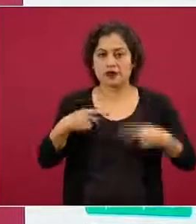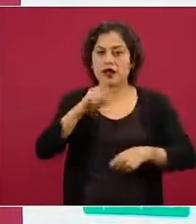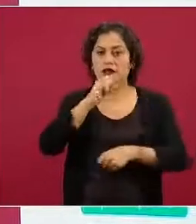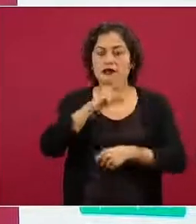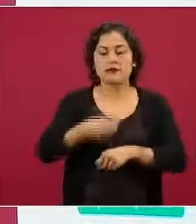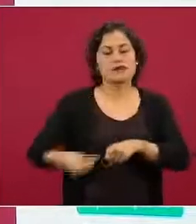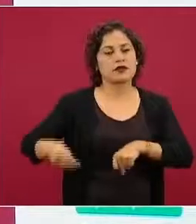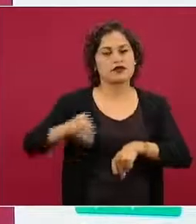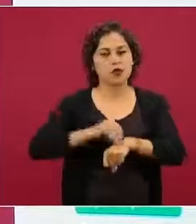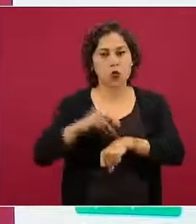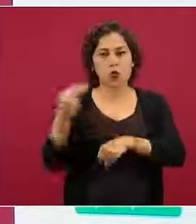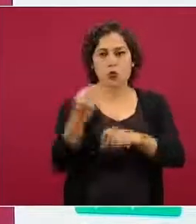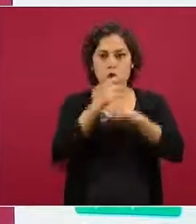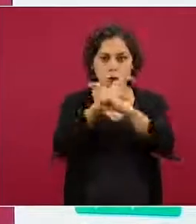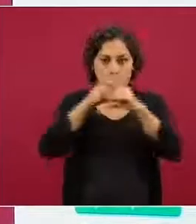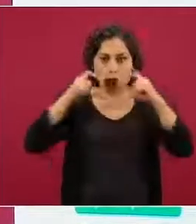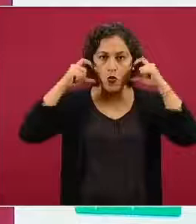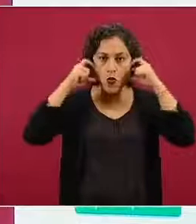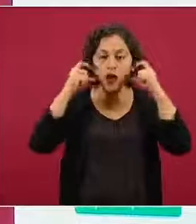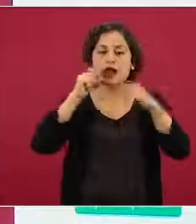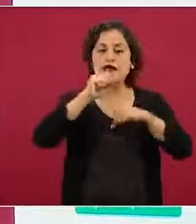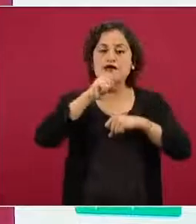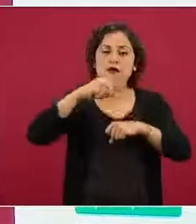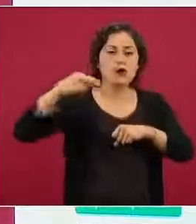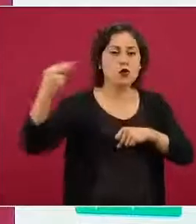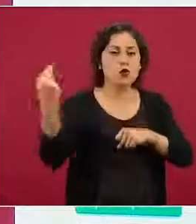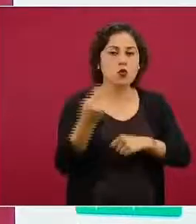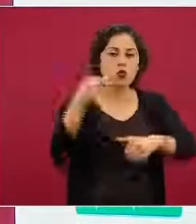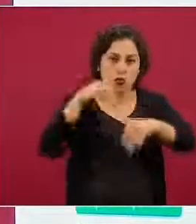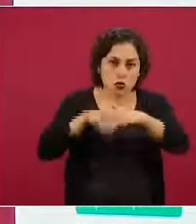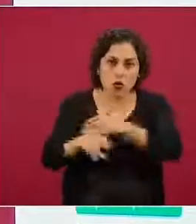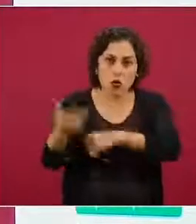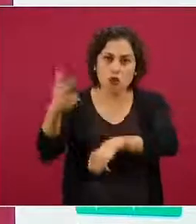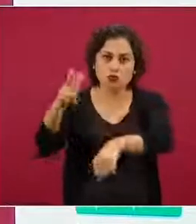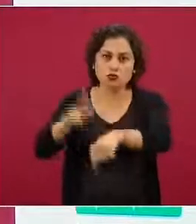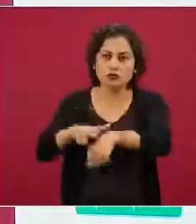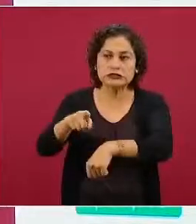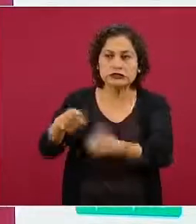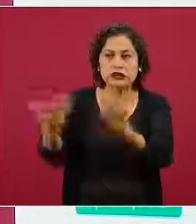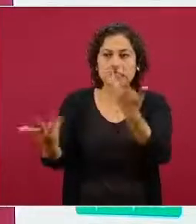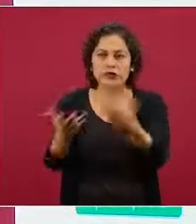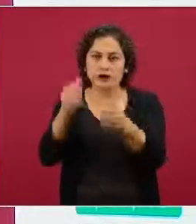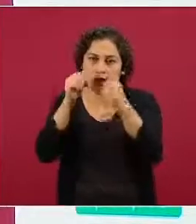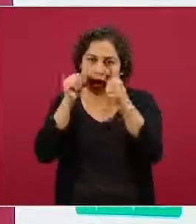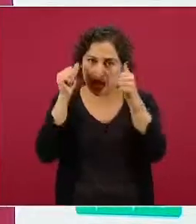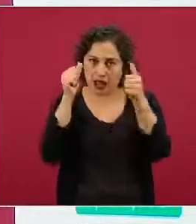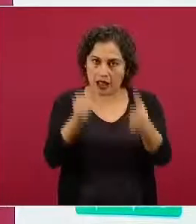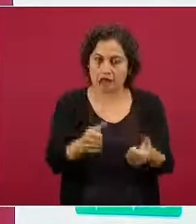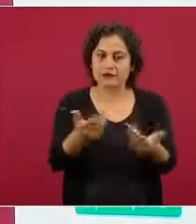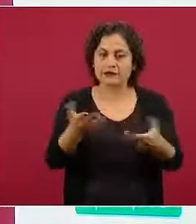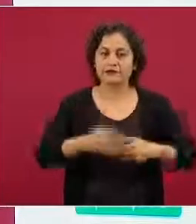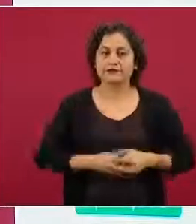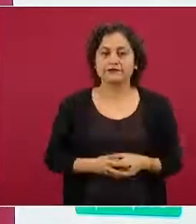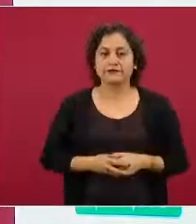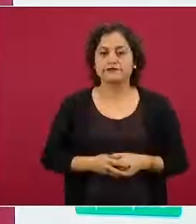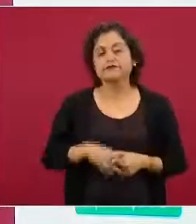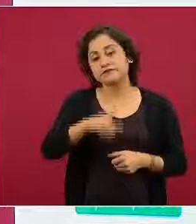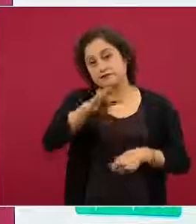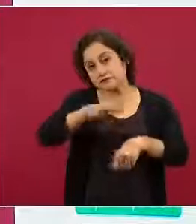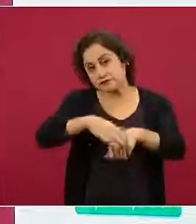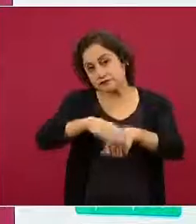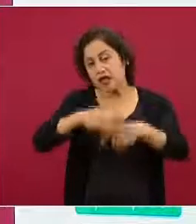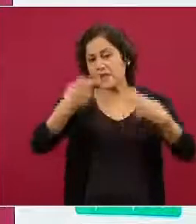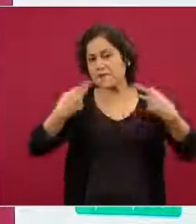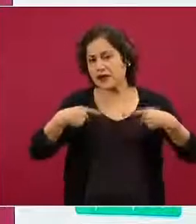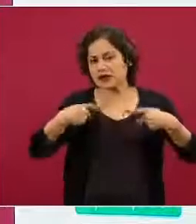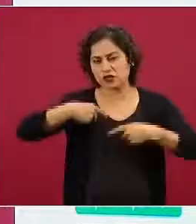inmediato, ¿sí? Y hay que acudir a recibir atención médica, sobre todo las personas, no retrasen su atención médica a